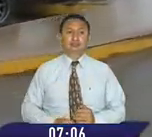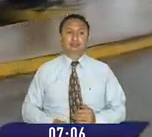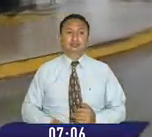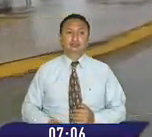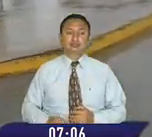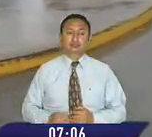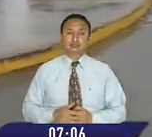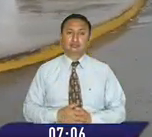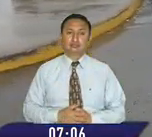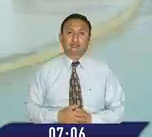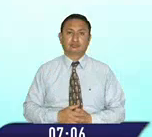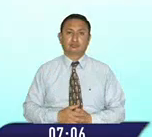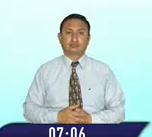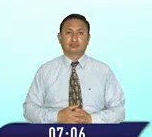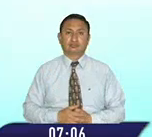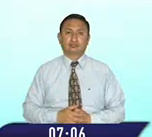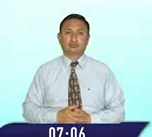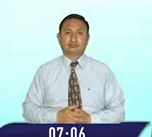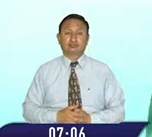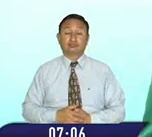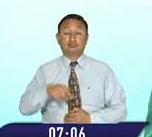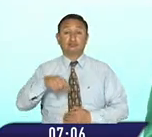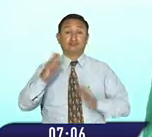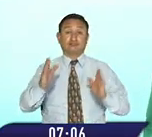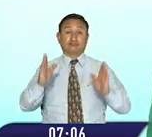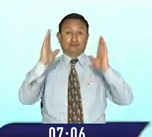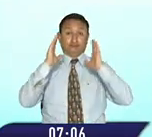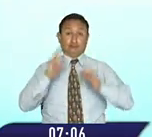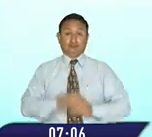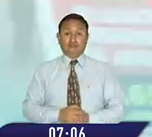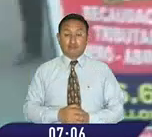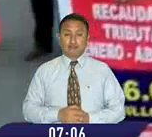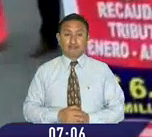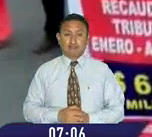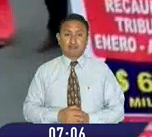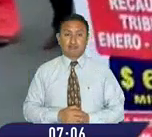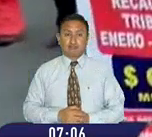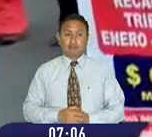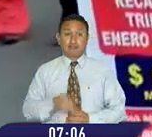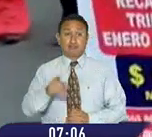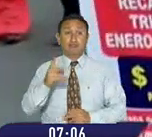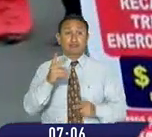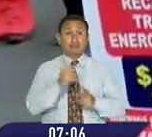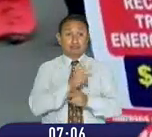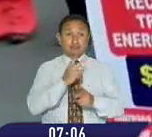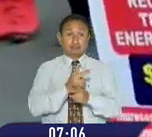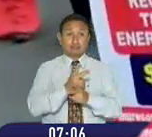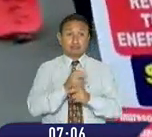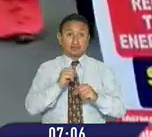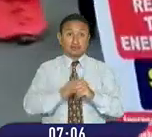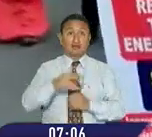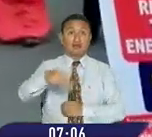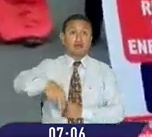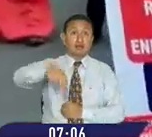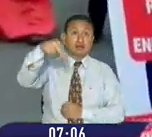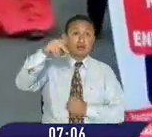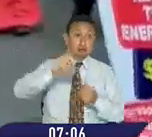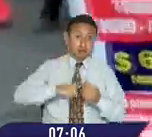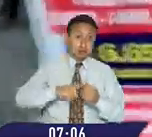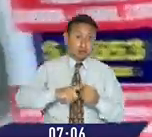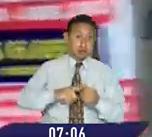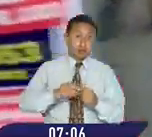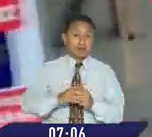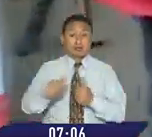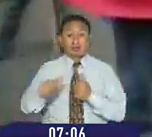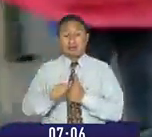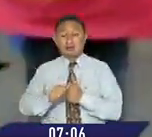Francisco Ramírez. Y mucha atención, amigos televidentes, tomen las precauciones del caso. En el norte de Quito, a la altura de la